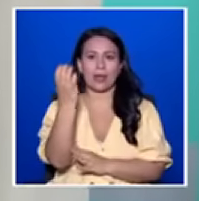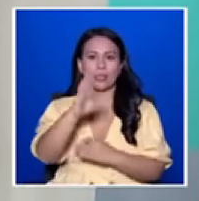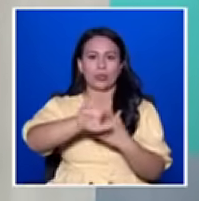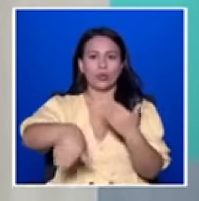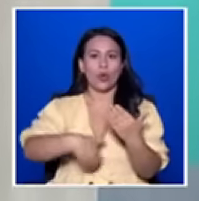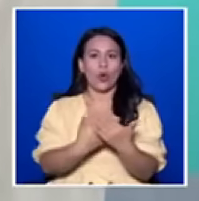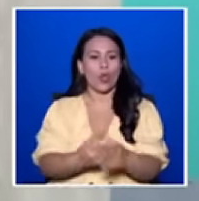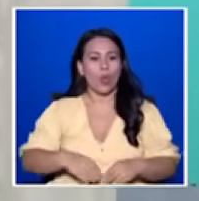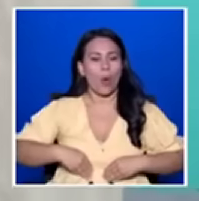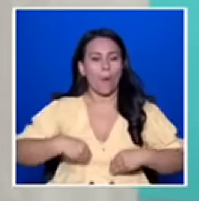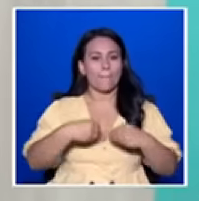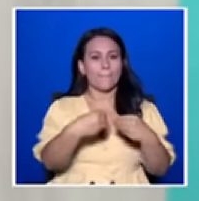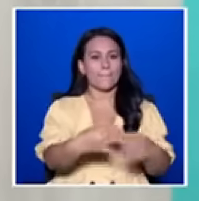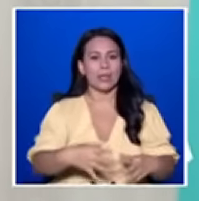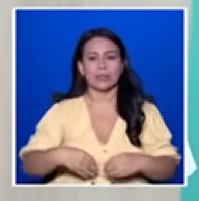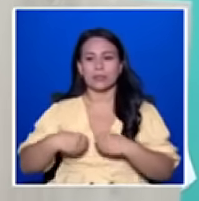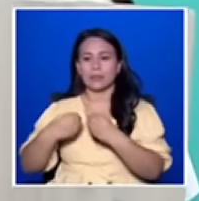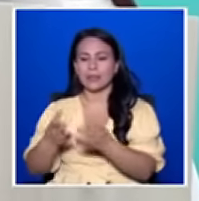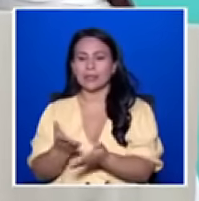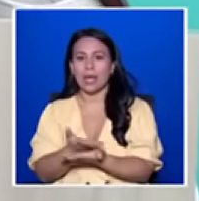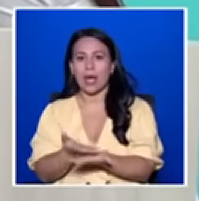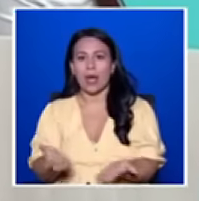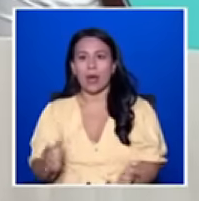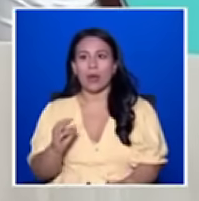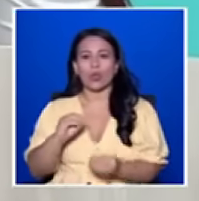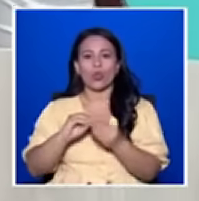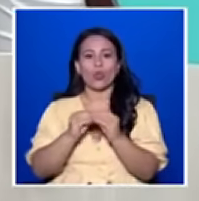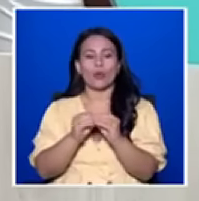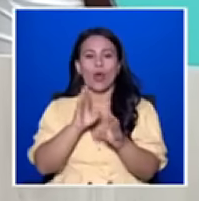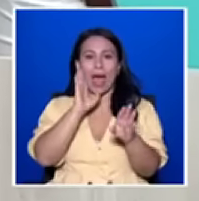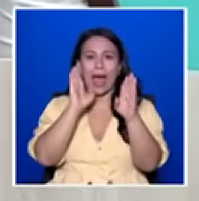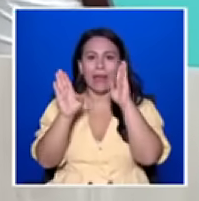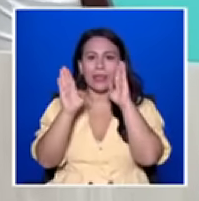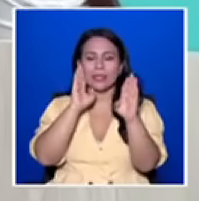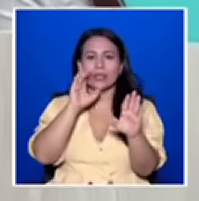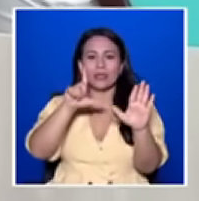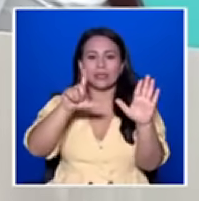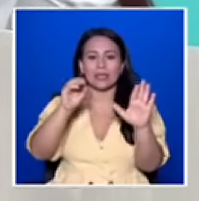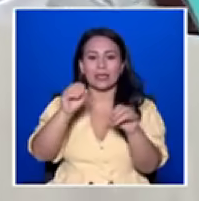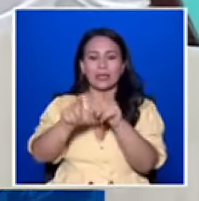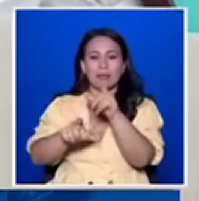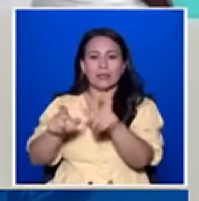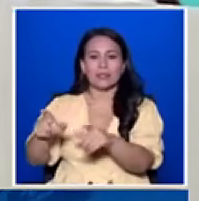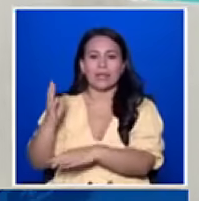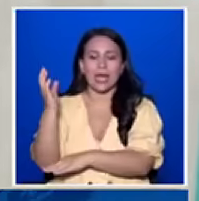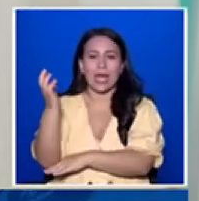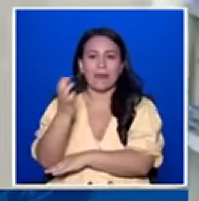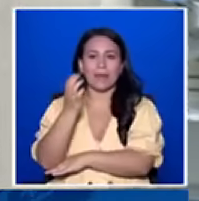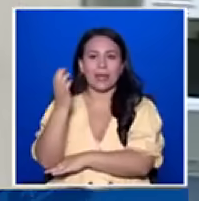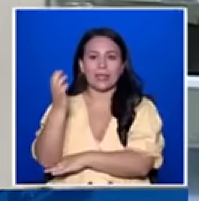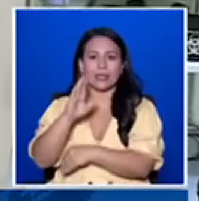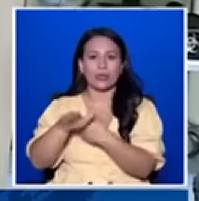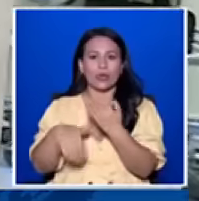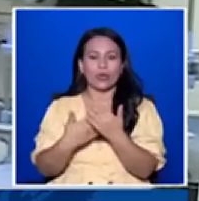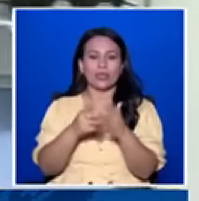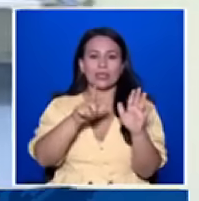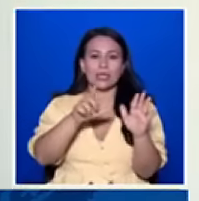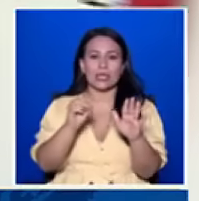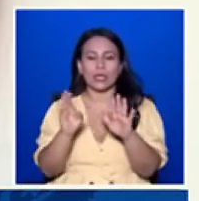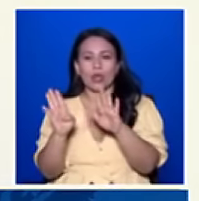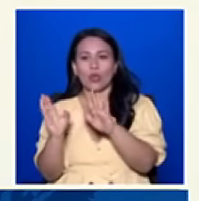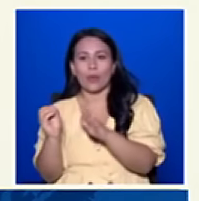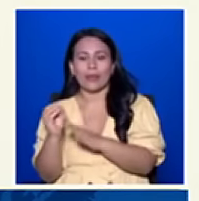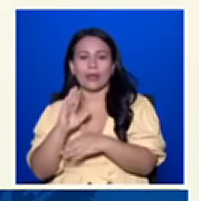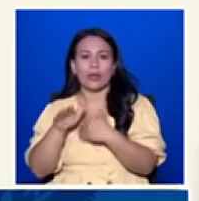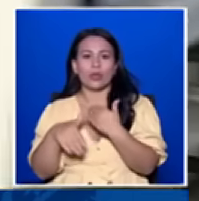dando una mayor cobertura. Aproximadamente y estadísticamente teníamos una atención de 70 pacientes diarios en emergencia, de 70 a 90, y todos